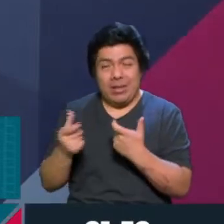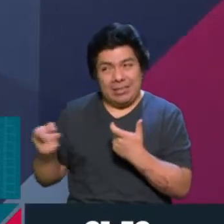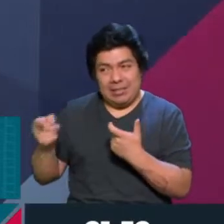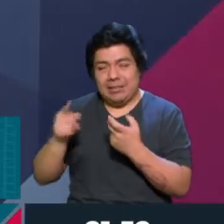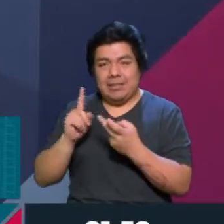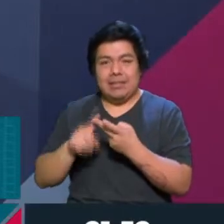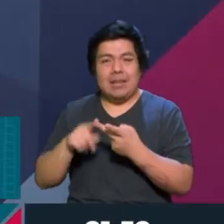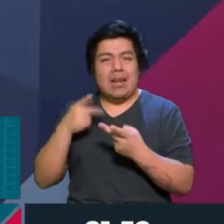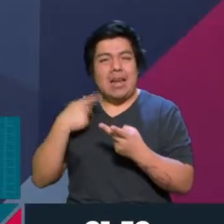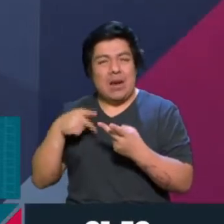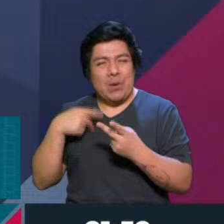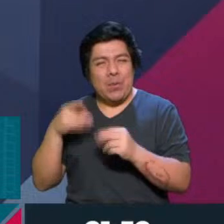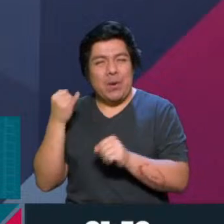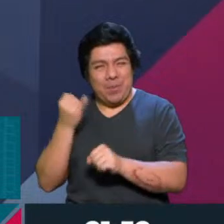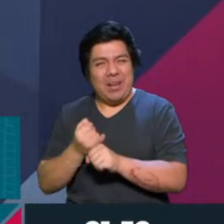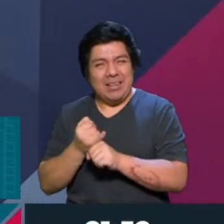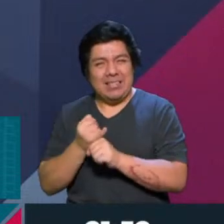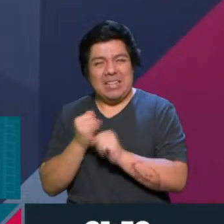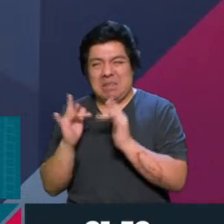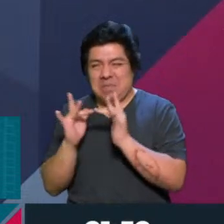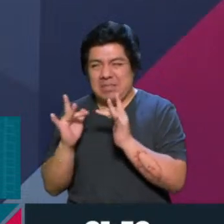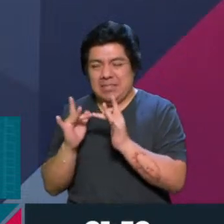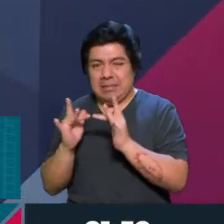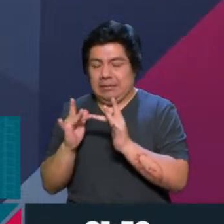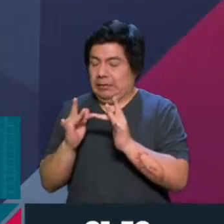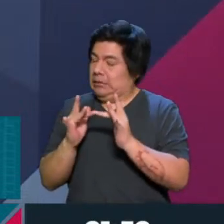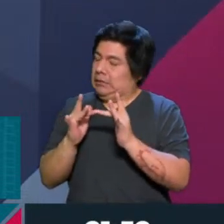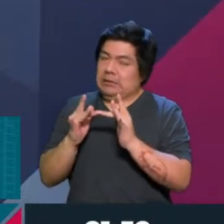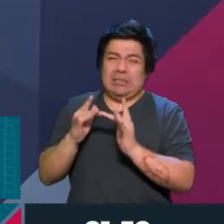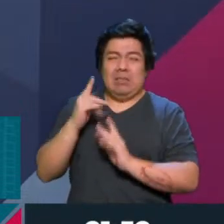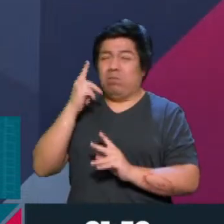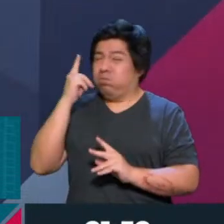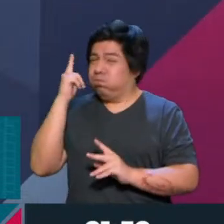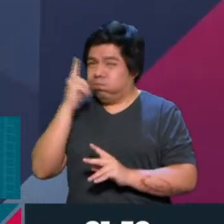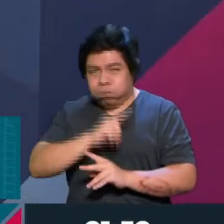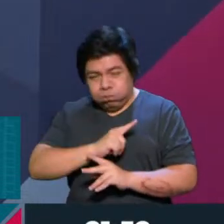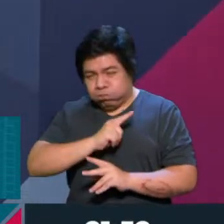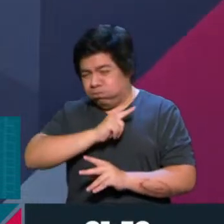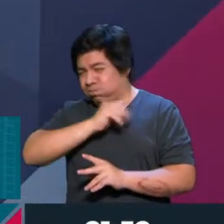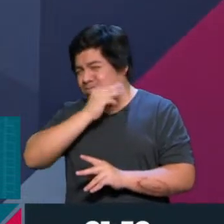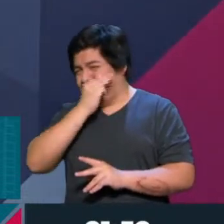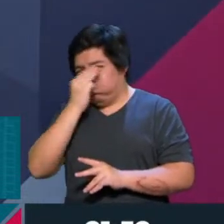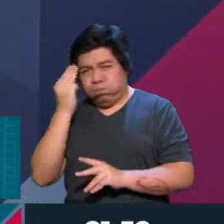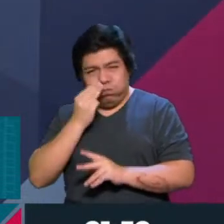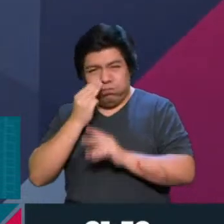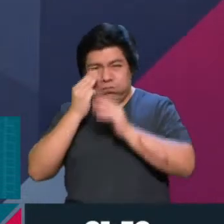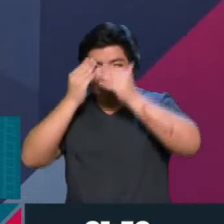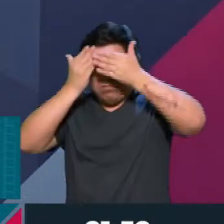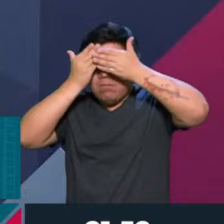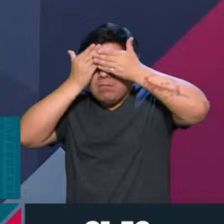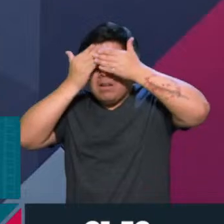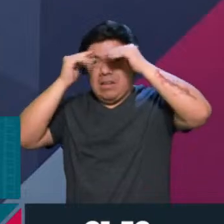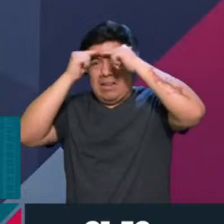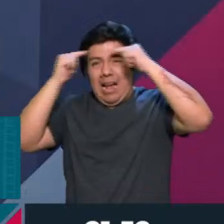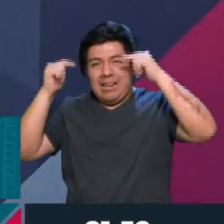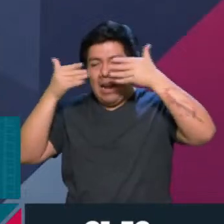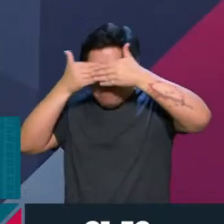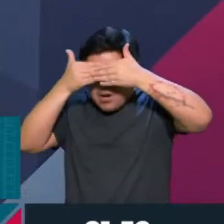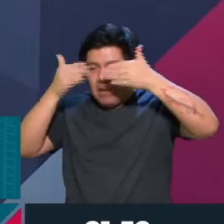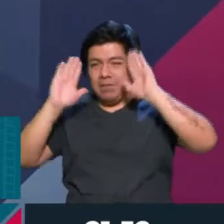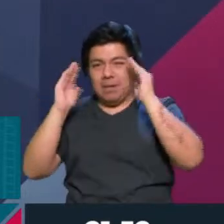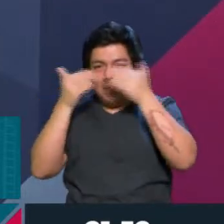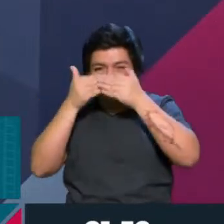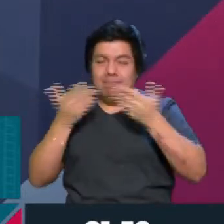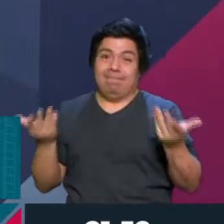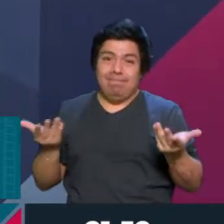con personajes ligados al más rancio, atroz conservadurismo, muchos de ellos con intereses en lo